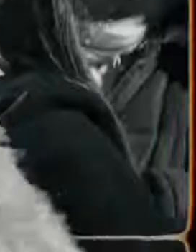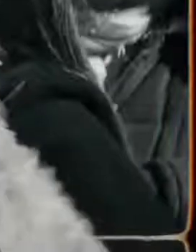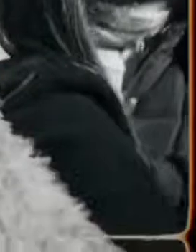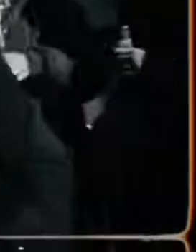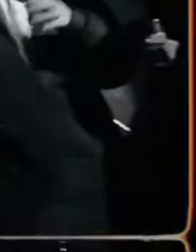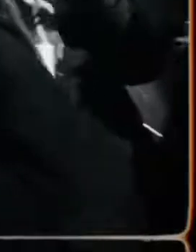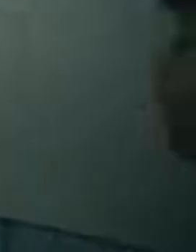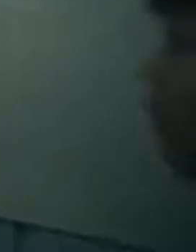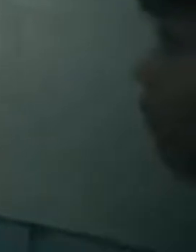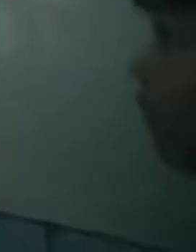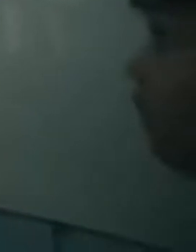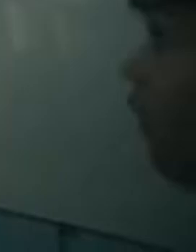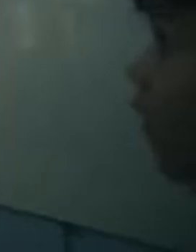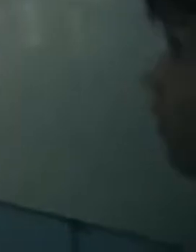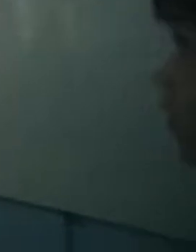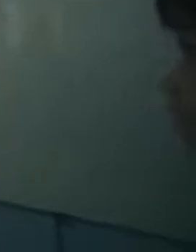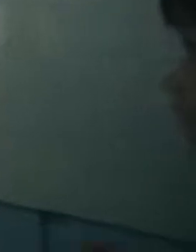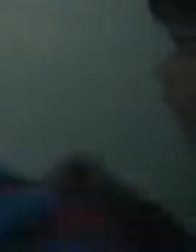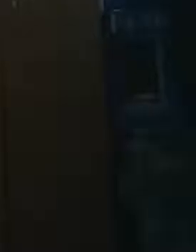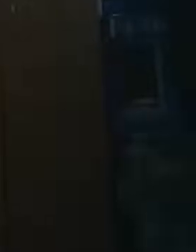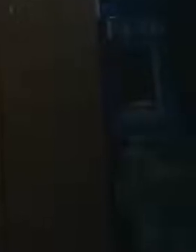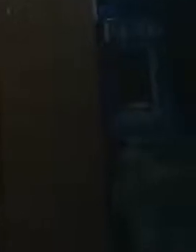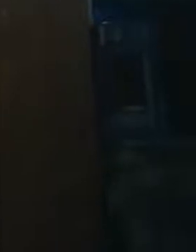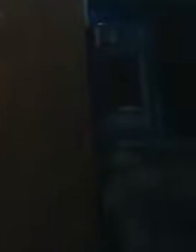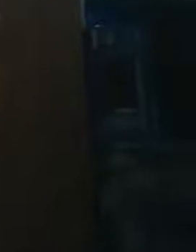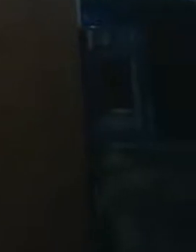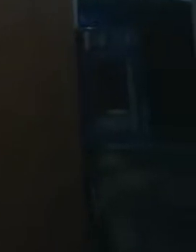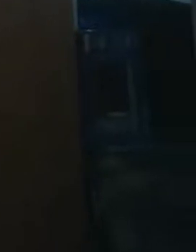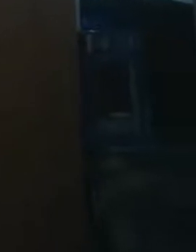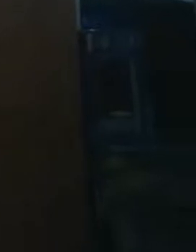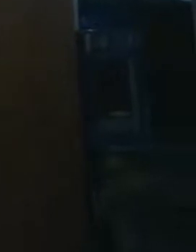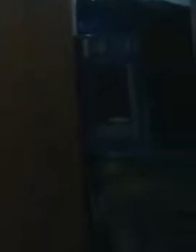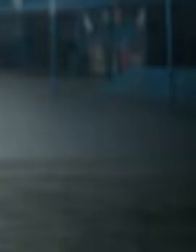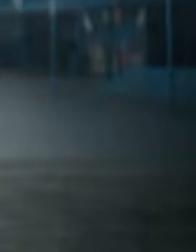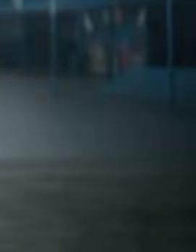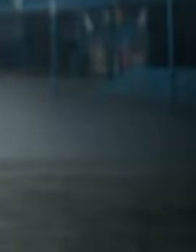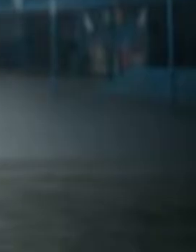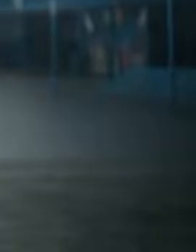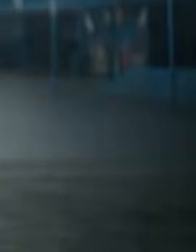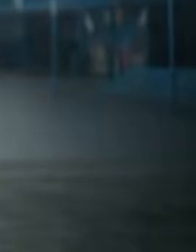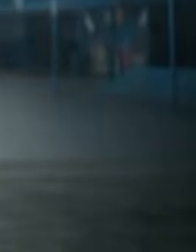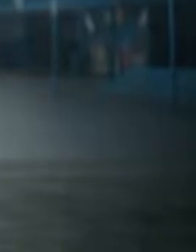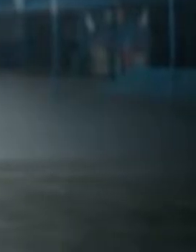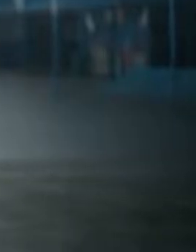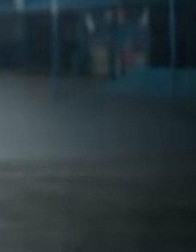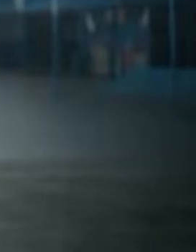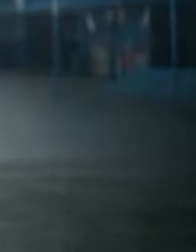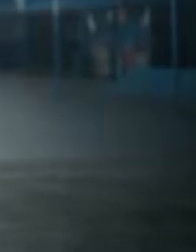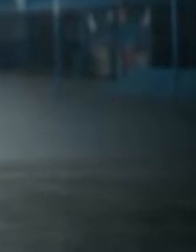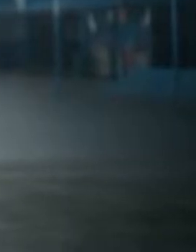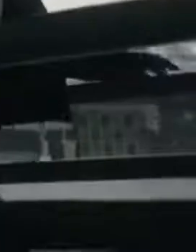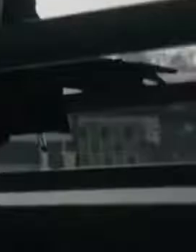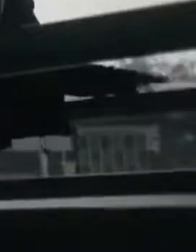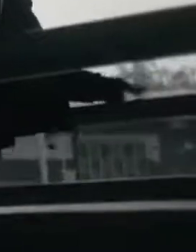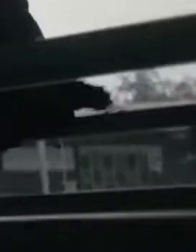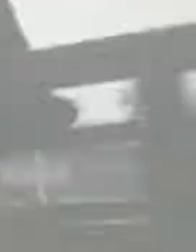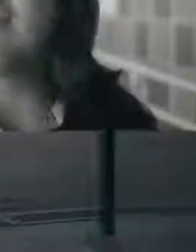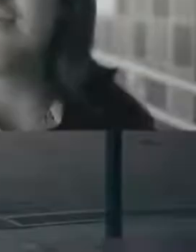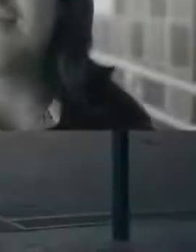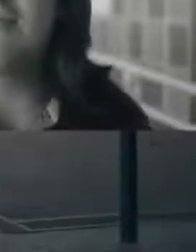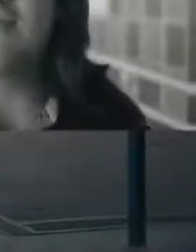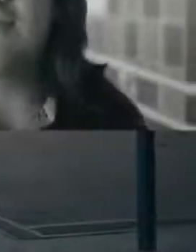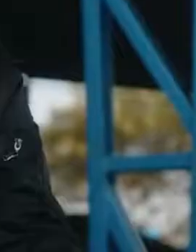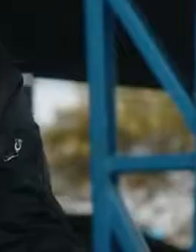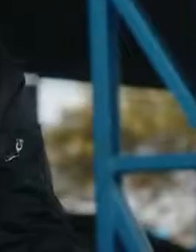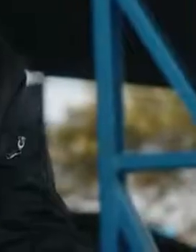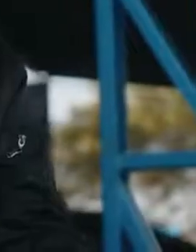vocación y hay que tener paciencia, amor. Los profesores nos han enseñado a ser quienes somos y no solo las materias.